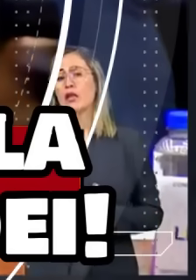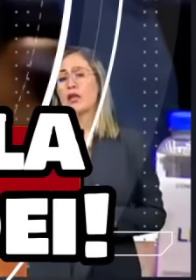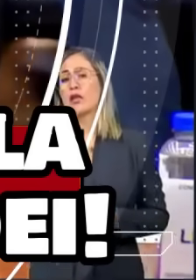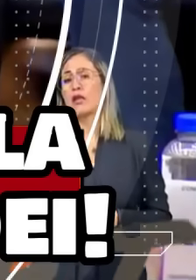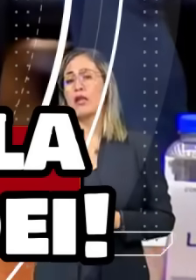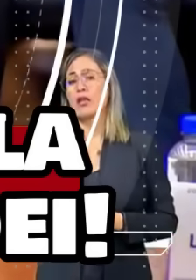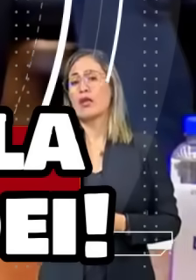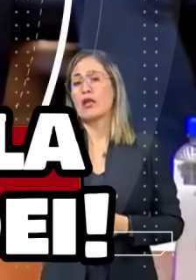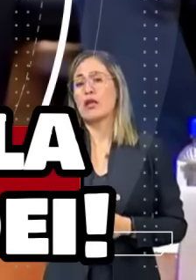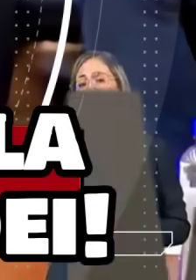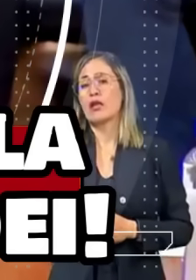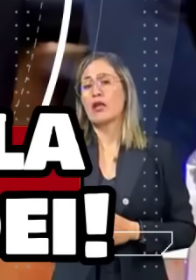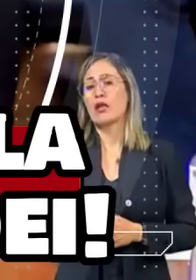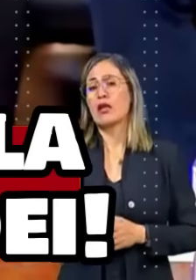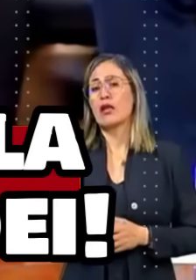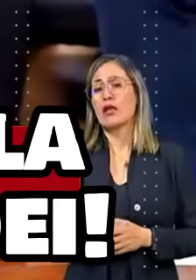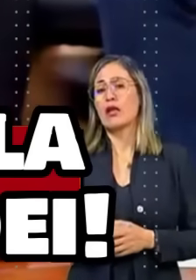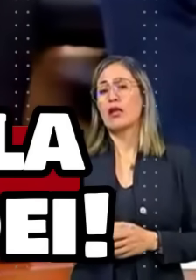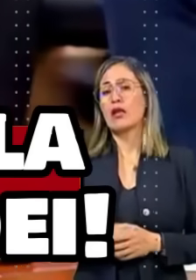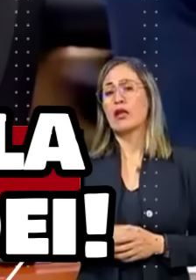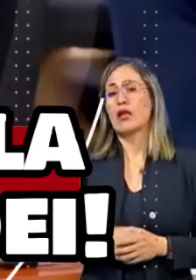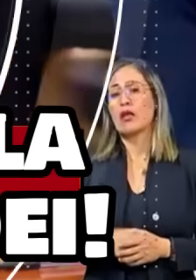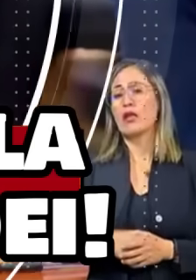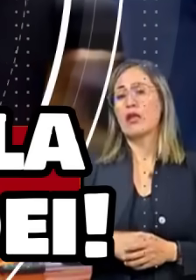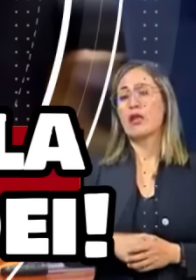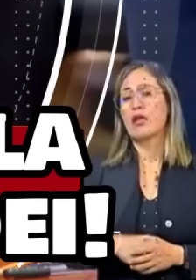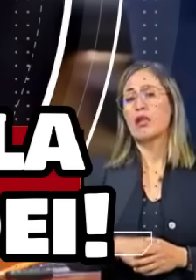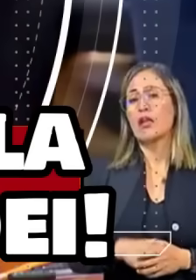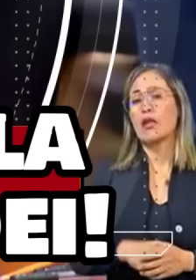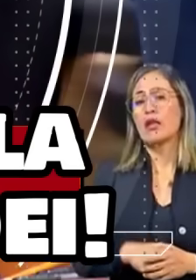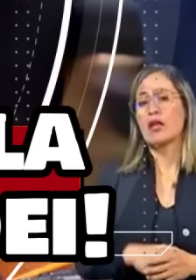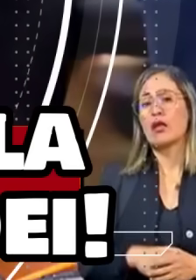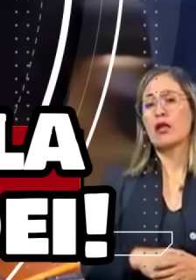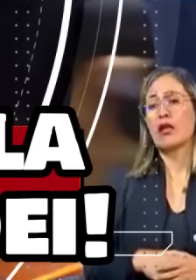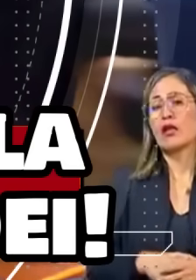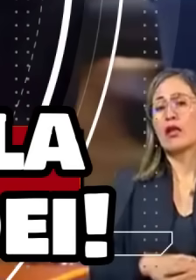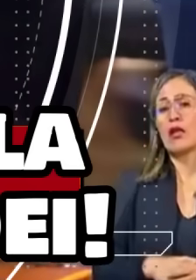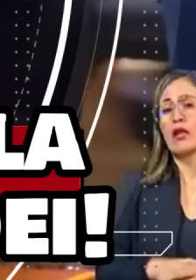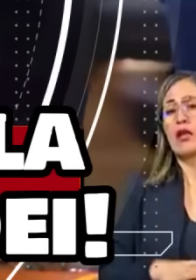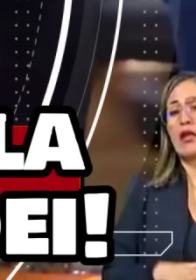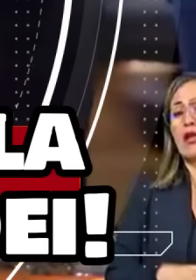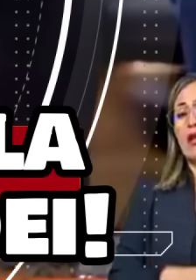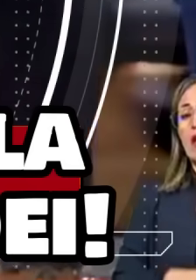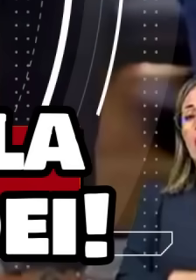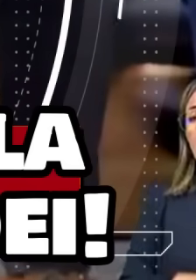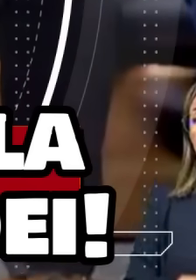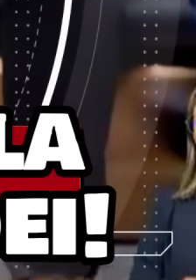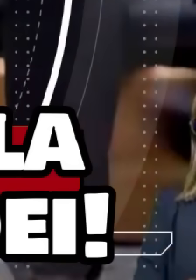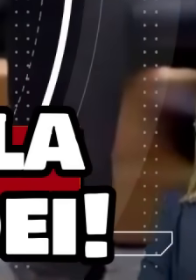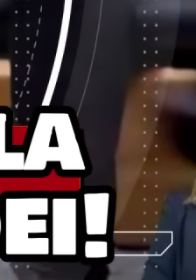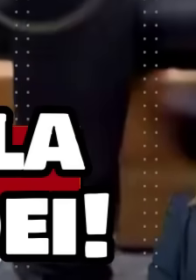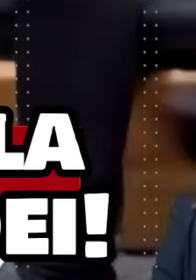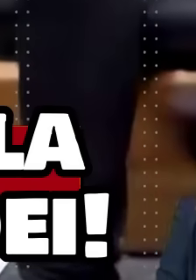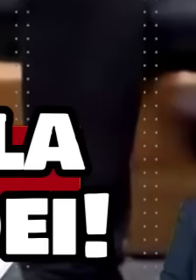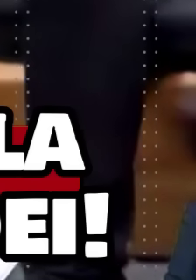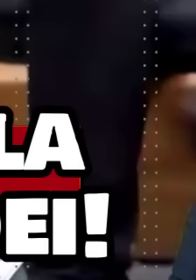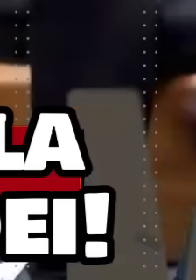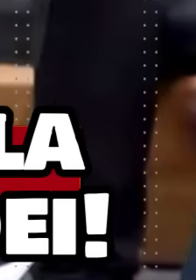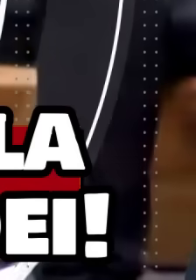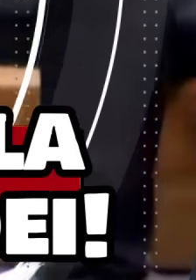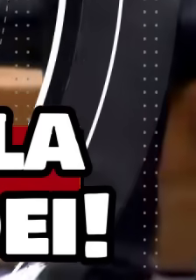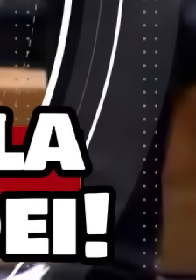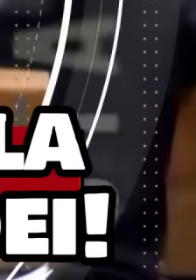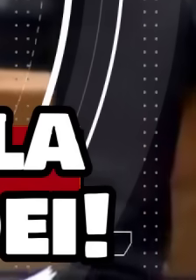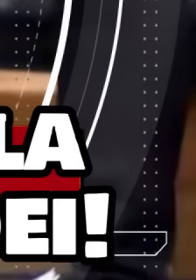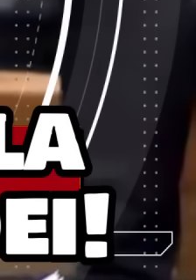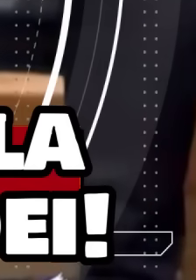de una decisión personalísima que corresponde exclusivamente a la mencionada consejera. Asimismo, Noroña cuestionó la discusión sobre un